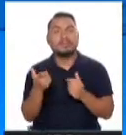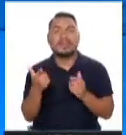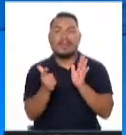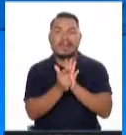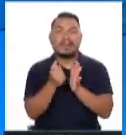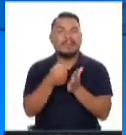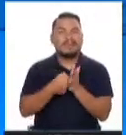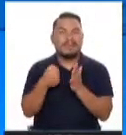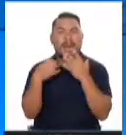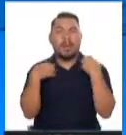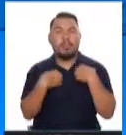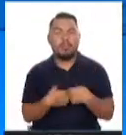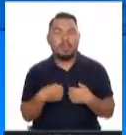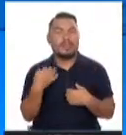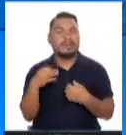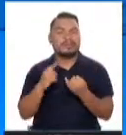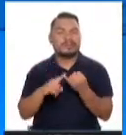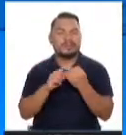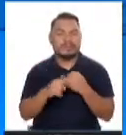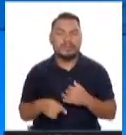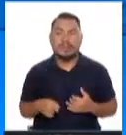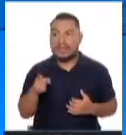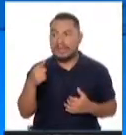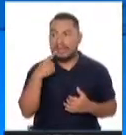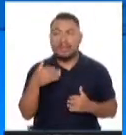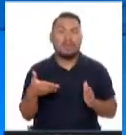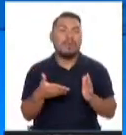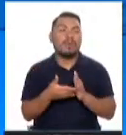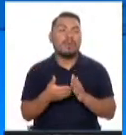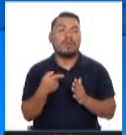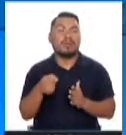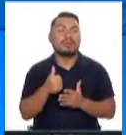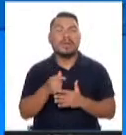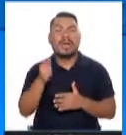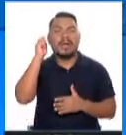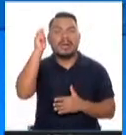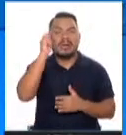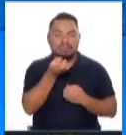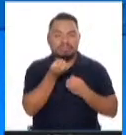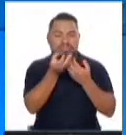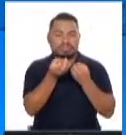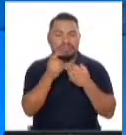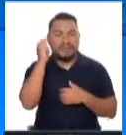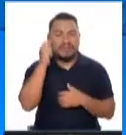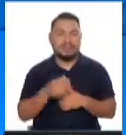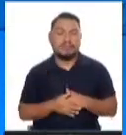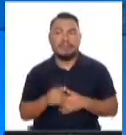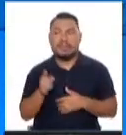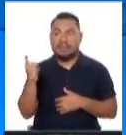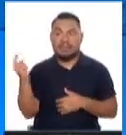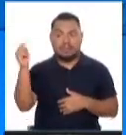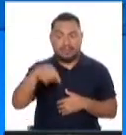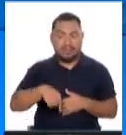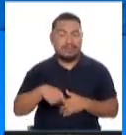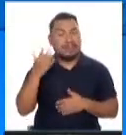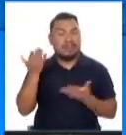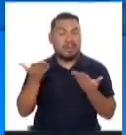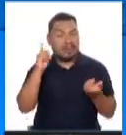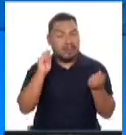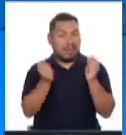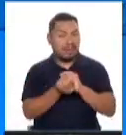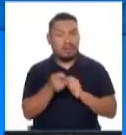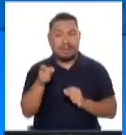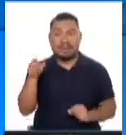que ha presentado. Él ha dicho que está en contra de la figura de colaboración eficaz, pero estando acá podría cambiar de parecer. ¿Él califica para